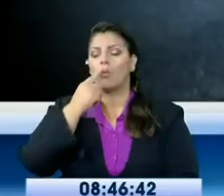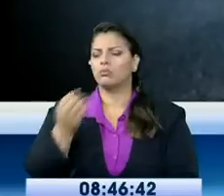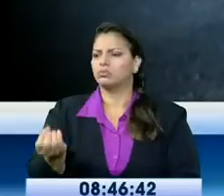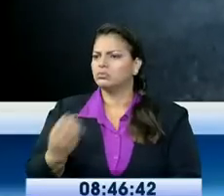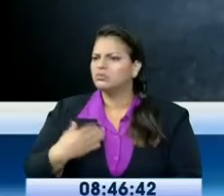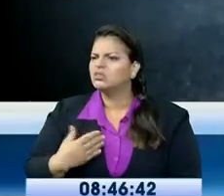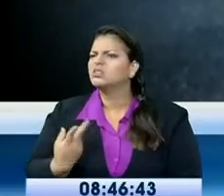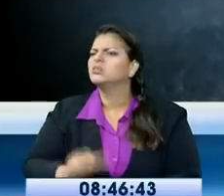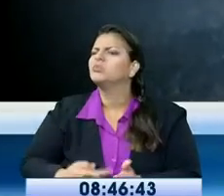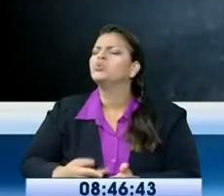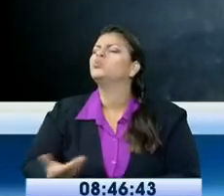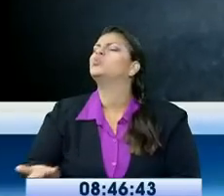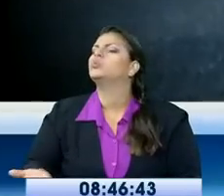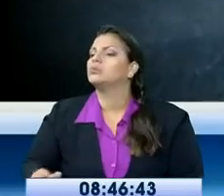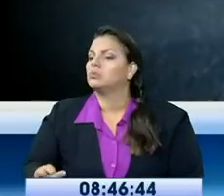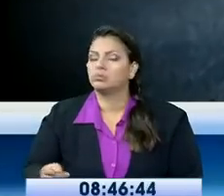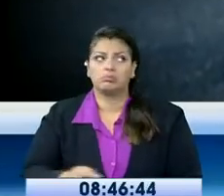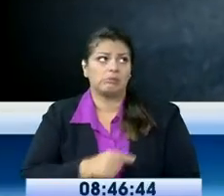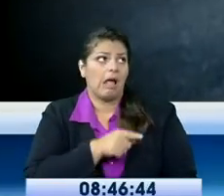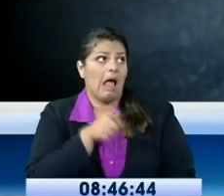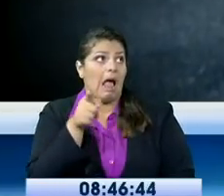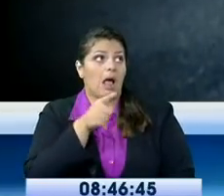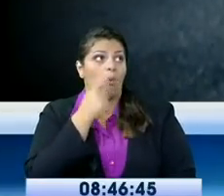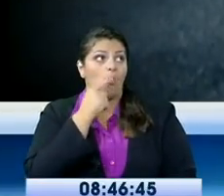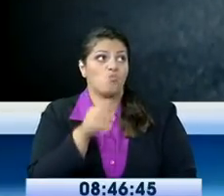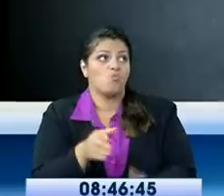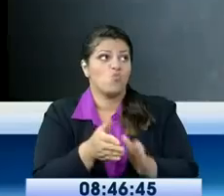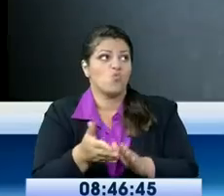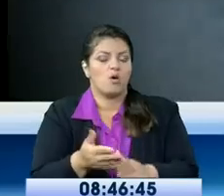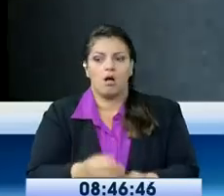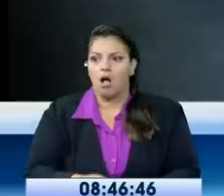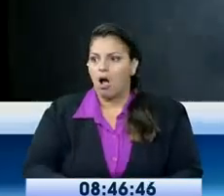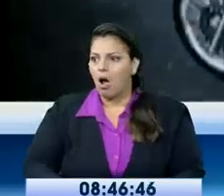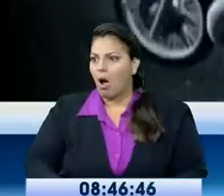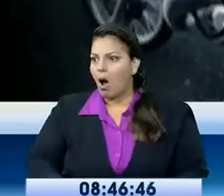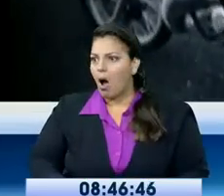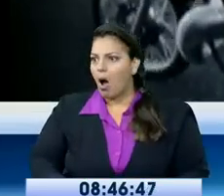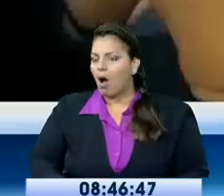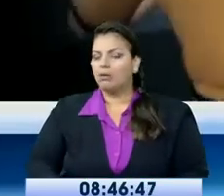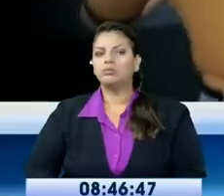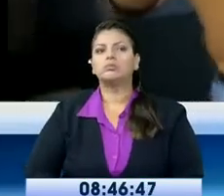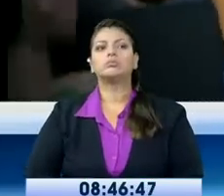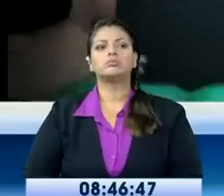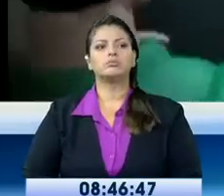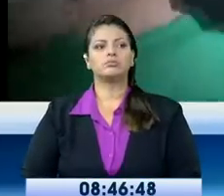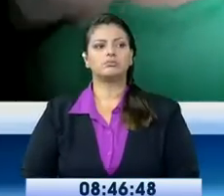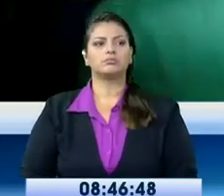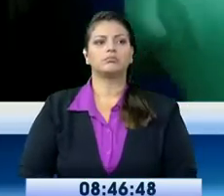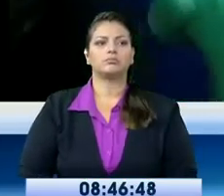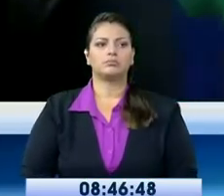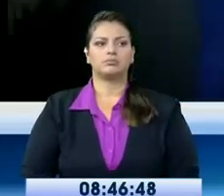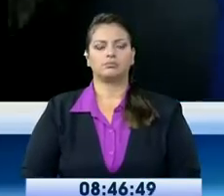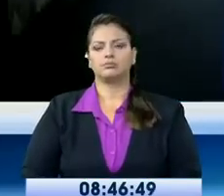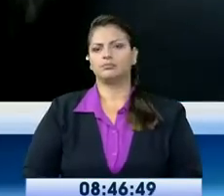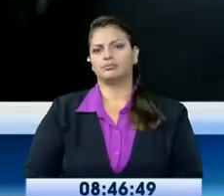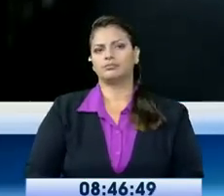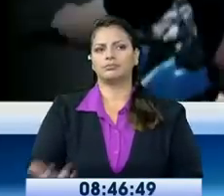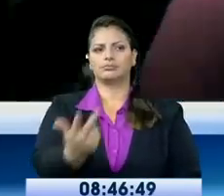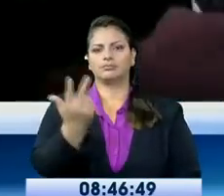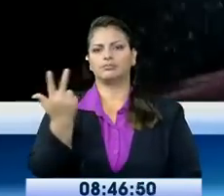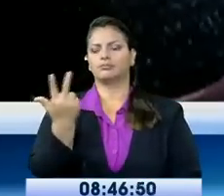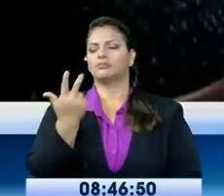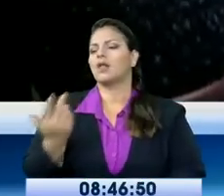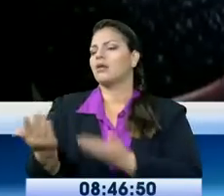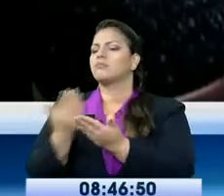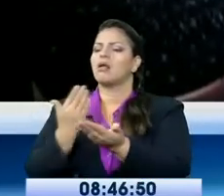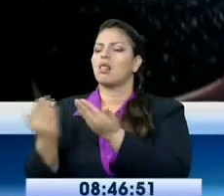Según testigos, ellos estaban conversando cuando aparecieron 2 sujetos en una motocicleta y sin darles tiempo para correr, abrieron fuego